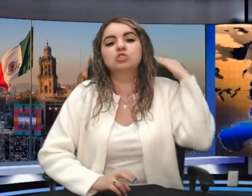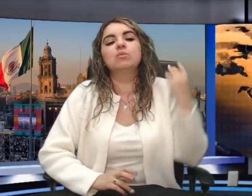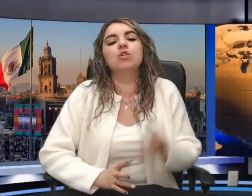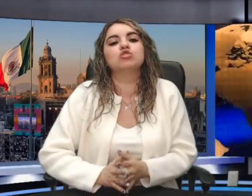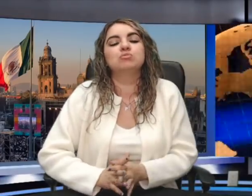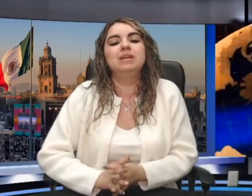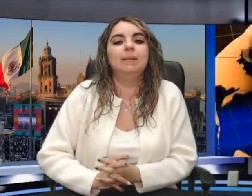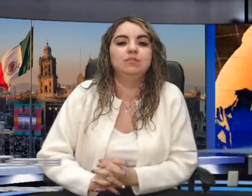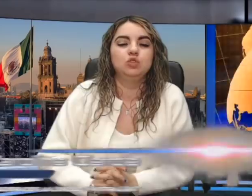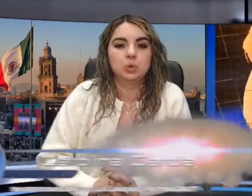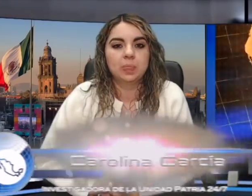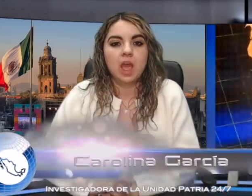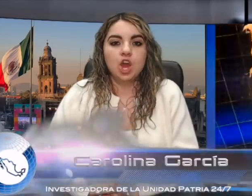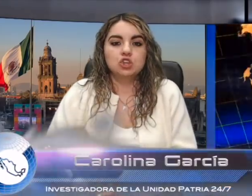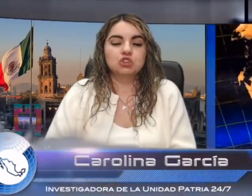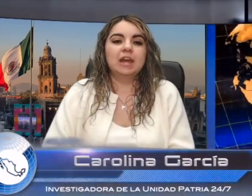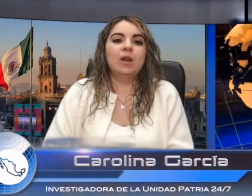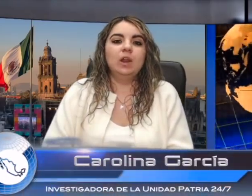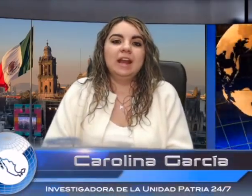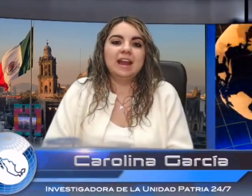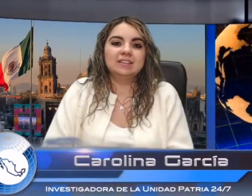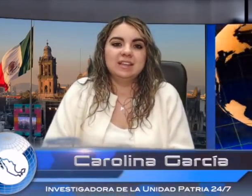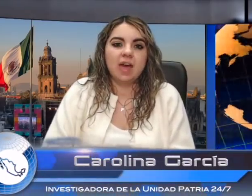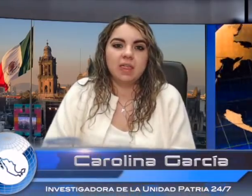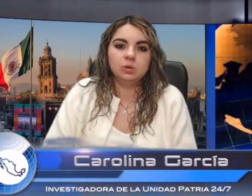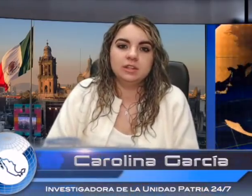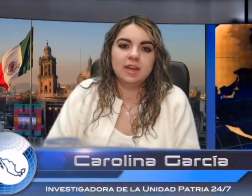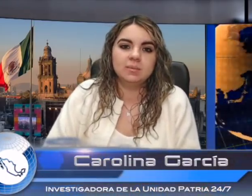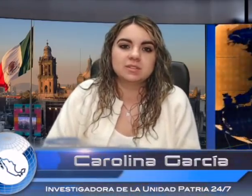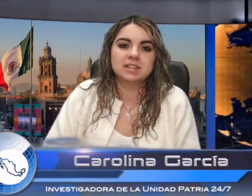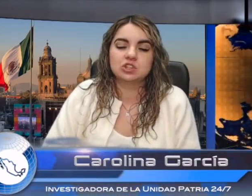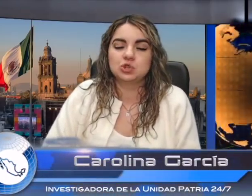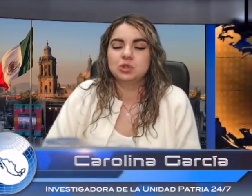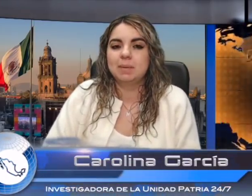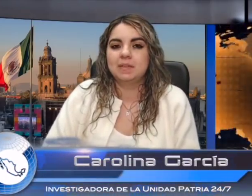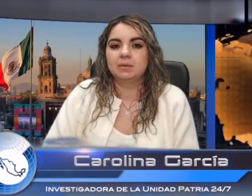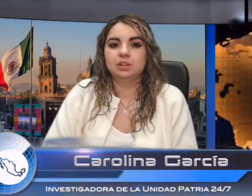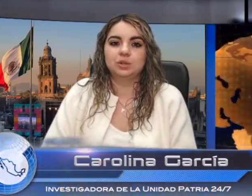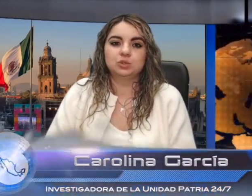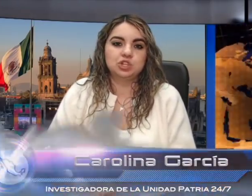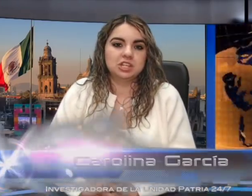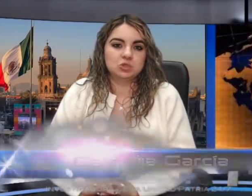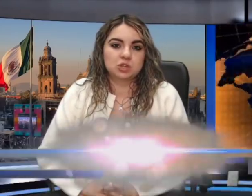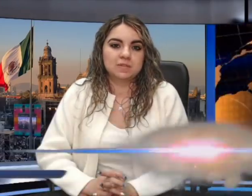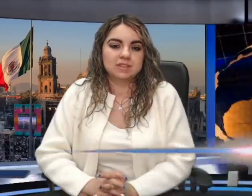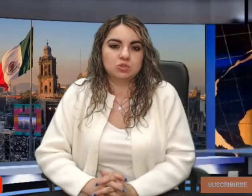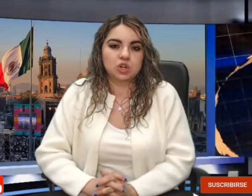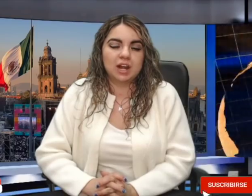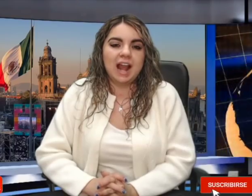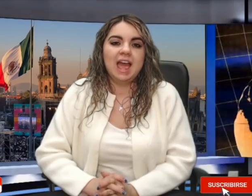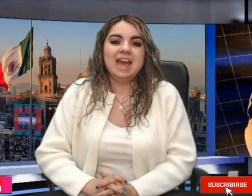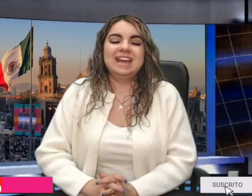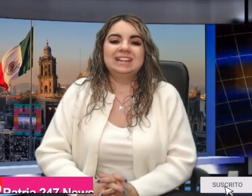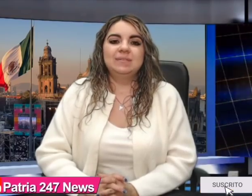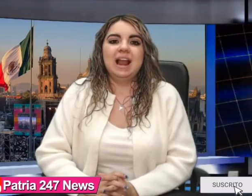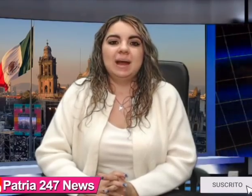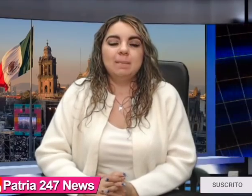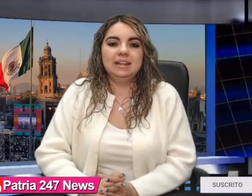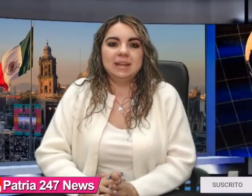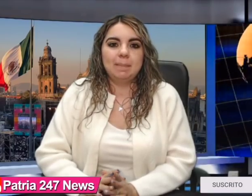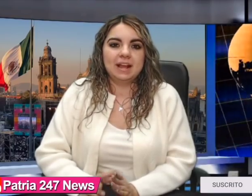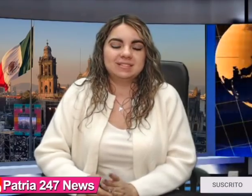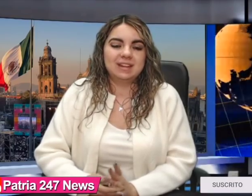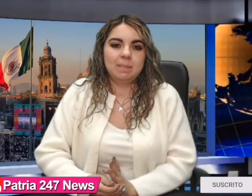el próximo 2021. Yo soy Carolina García de la Unidad de Investigación de Patria 24/7. Suscríbanse a nuestro canal y activen